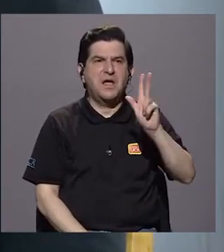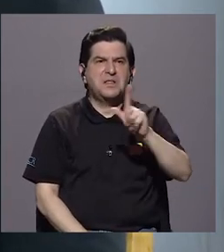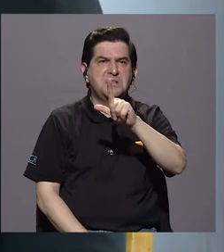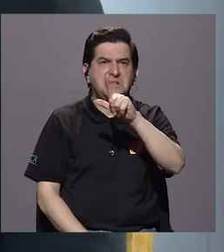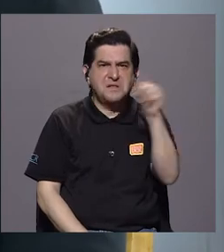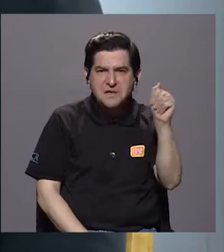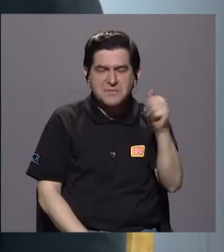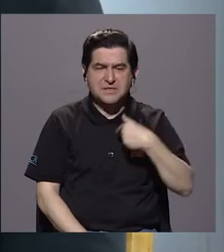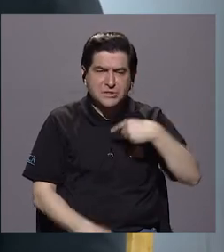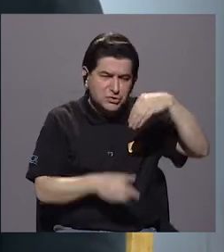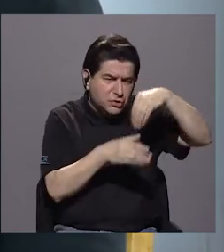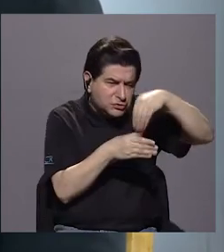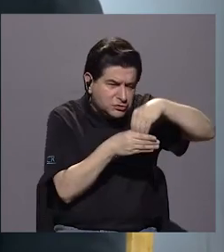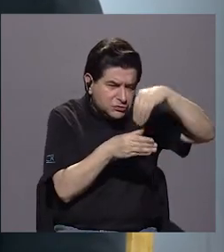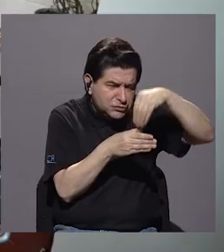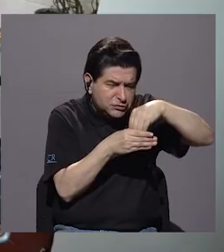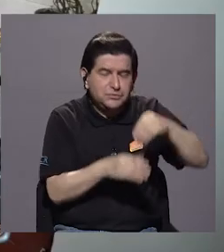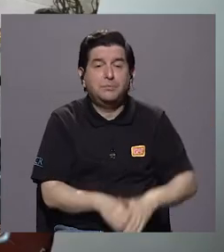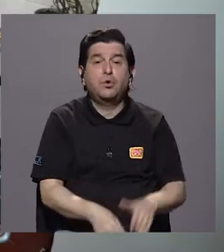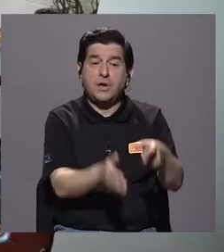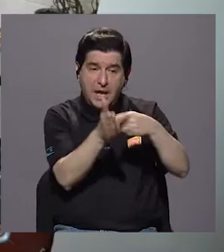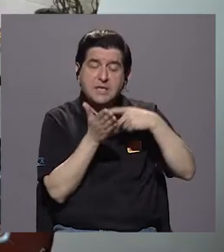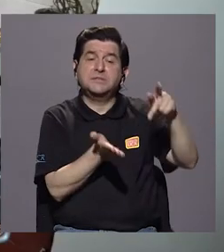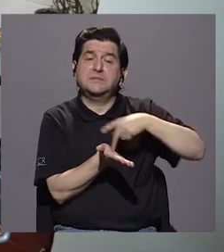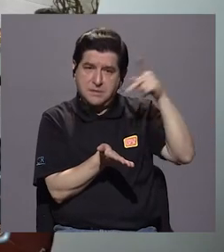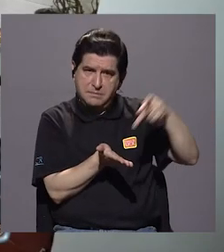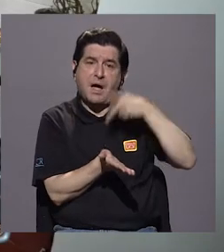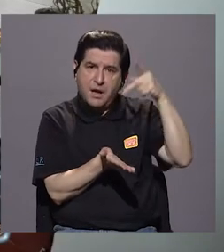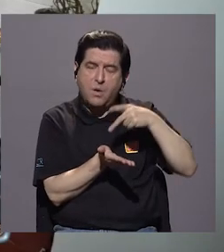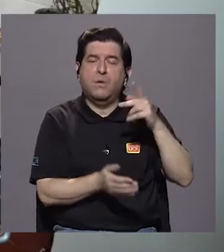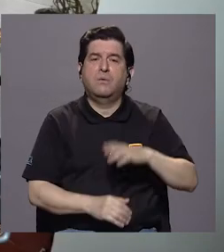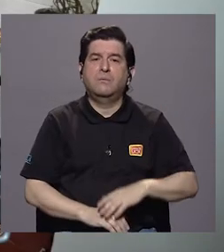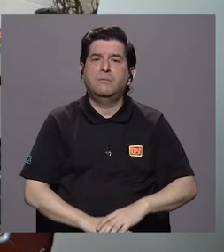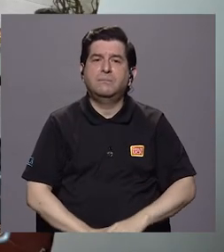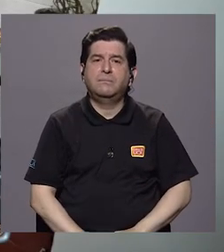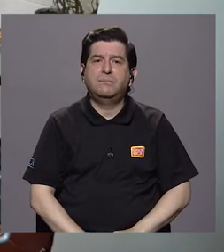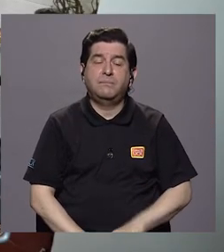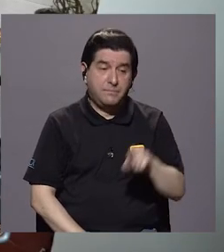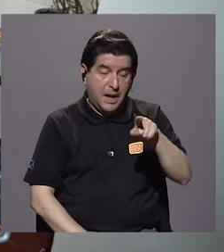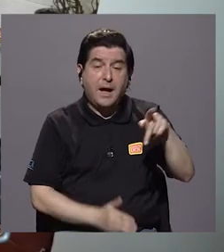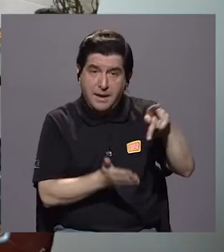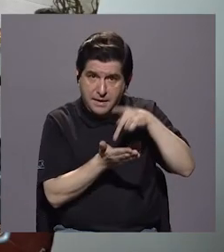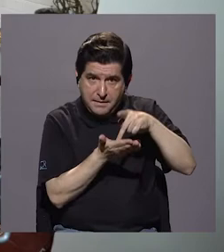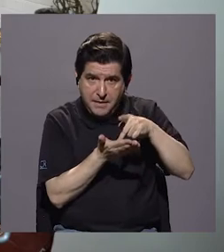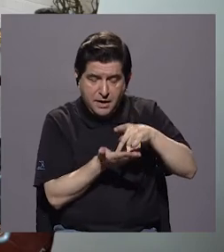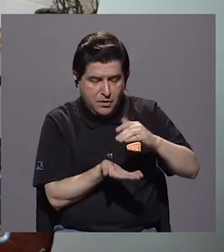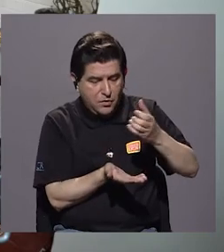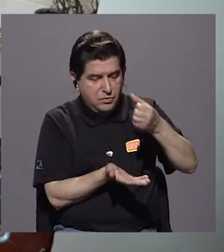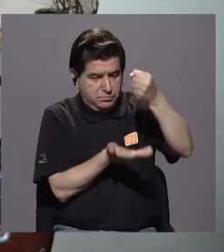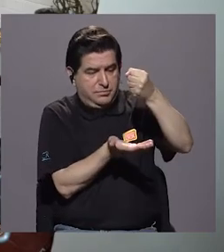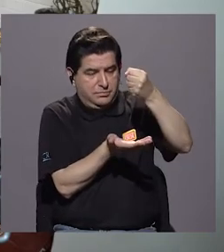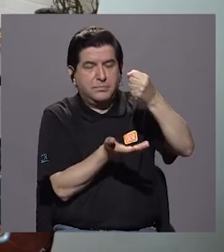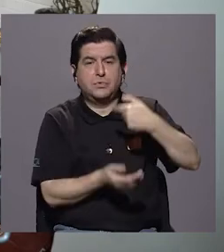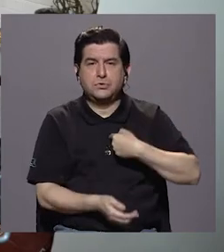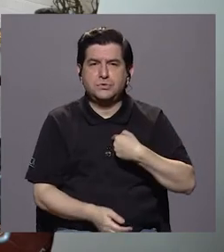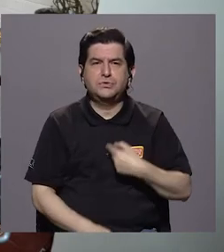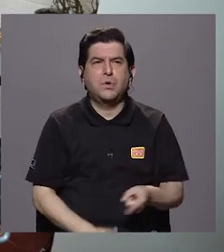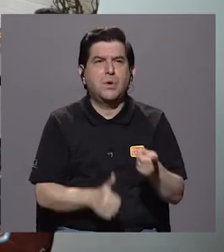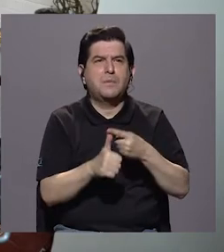en esos tres meses ahorré, porque ahí sí exigí un salario. Y con ese salario empecé y grabé mis